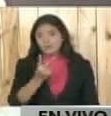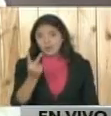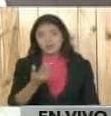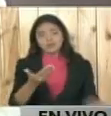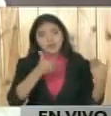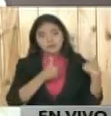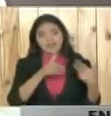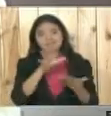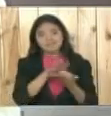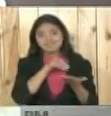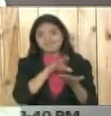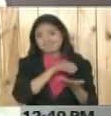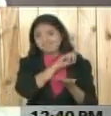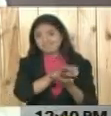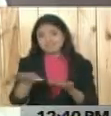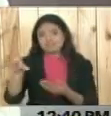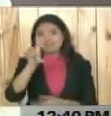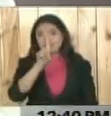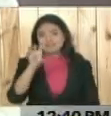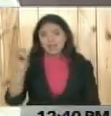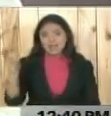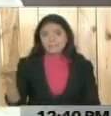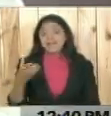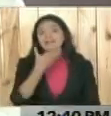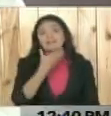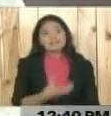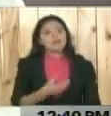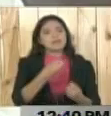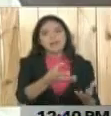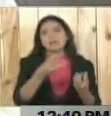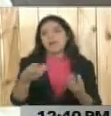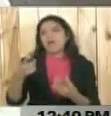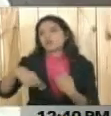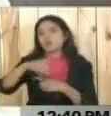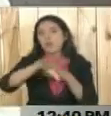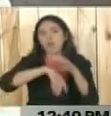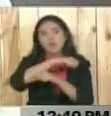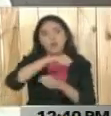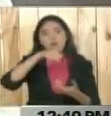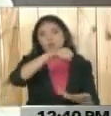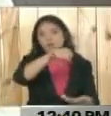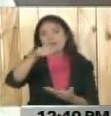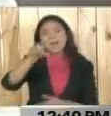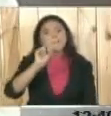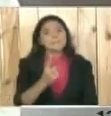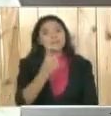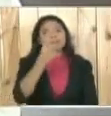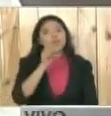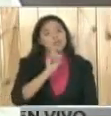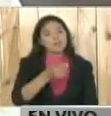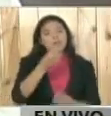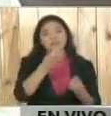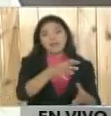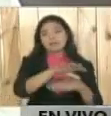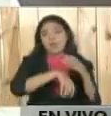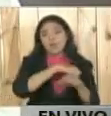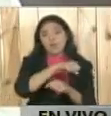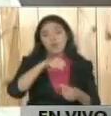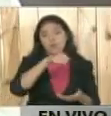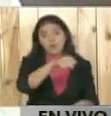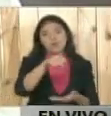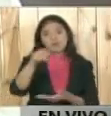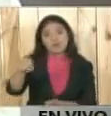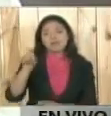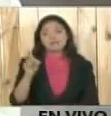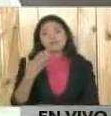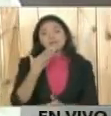100,000 y en Navidades a regalarlo a todos los clubs. En primer lugar debe llegar a los clubs. Y sí, tú, Mario, te